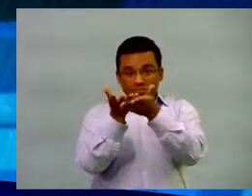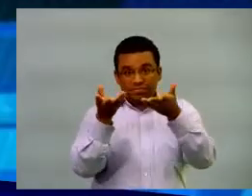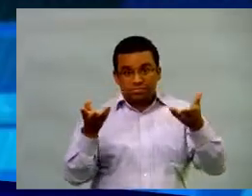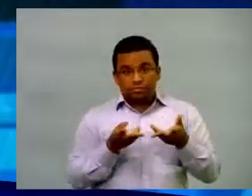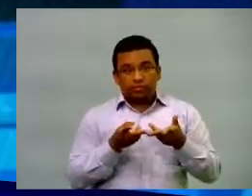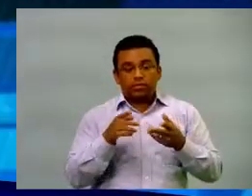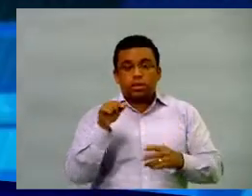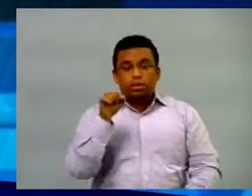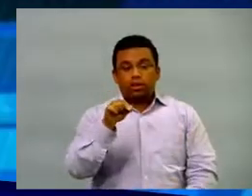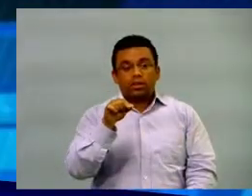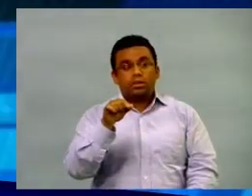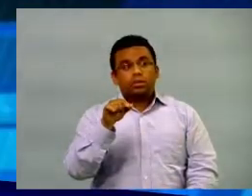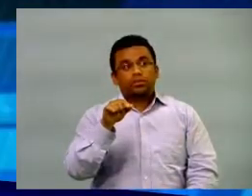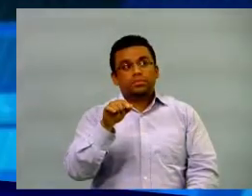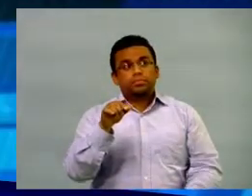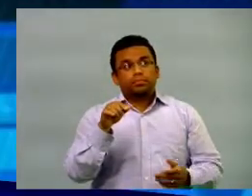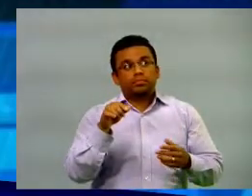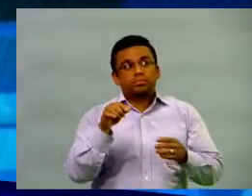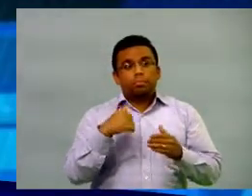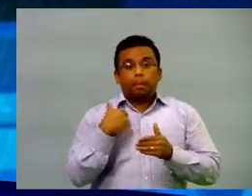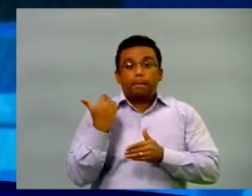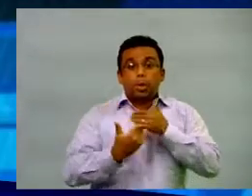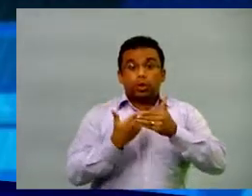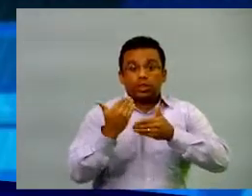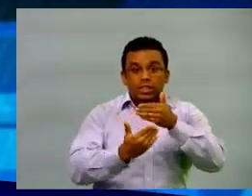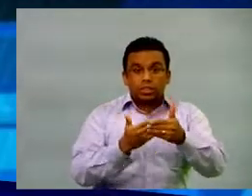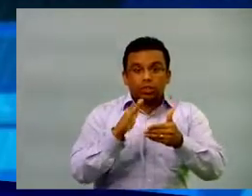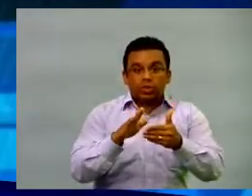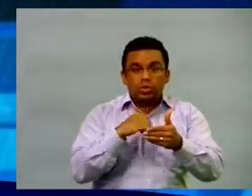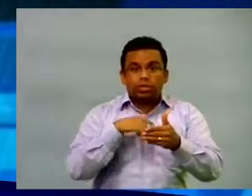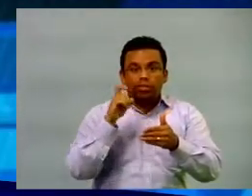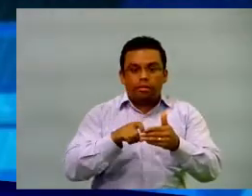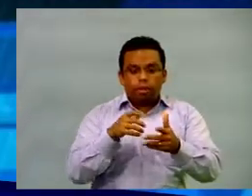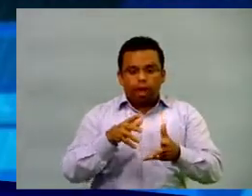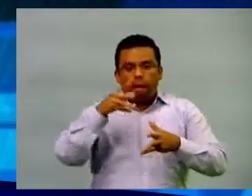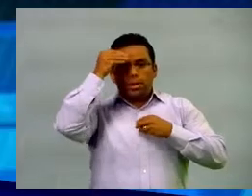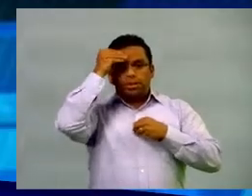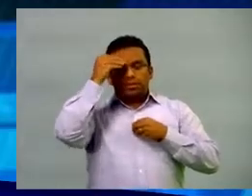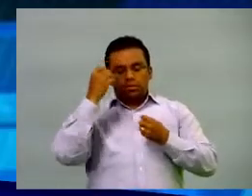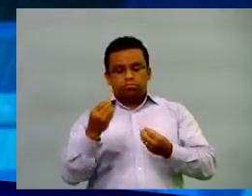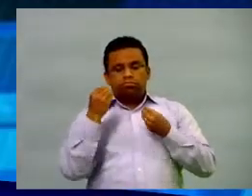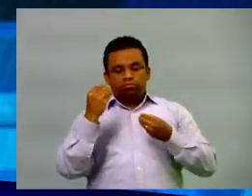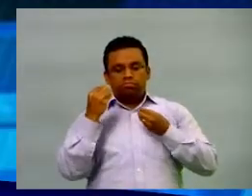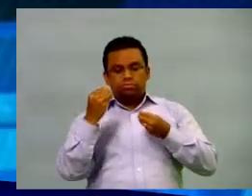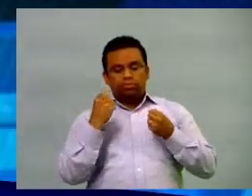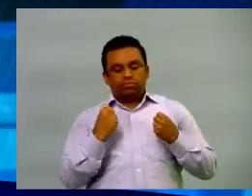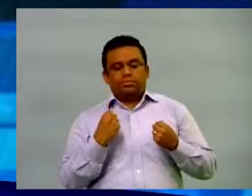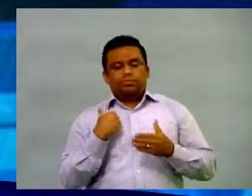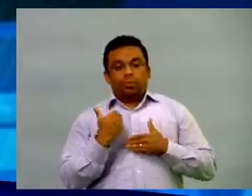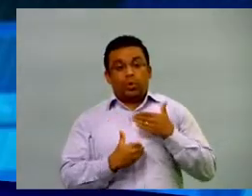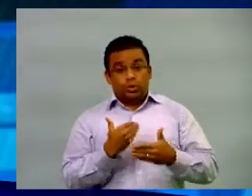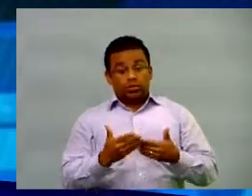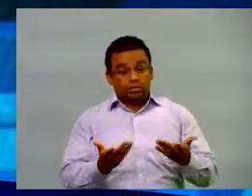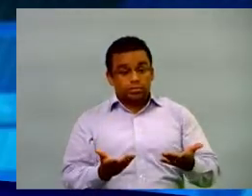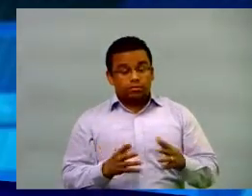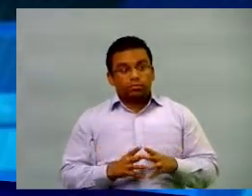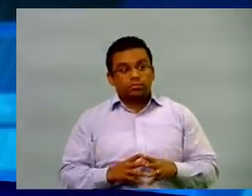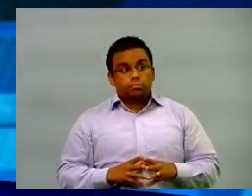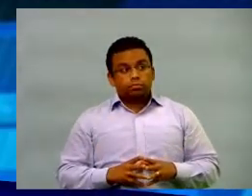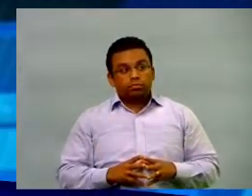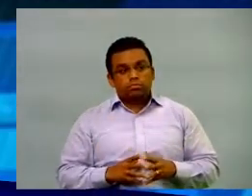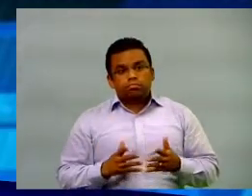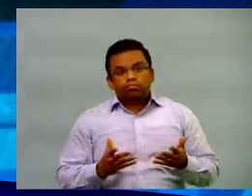ludificación es un proceso que potencia el desarrollo del aprendizaje. El reto, yo creo que está